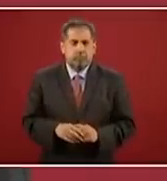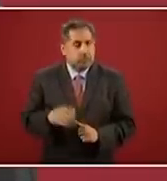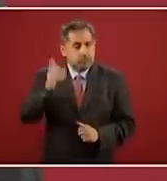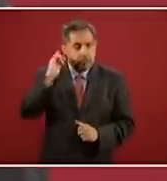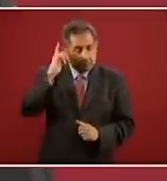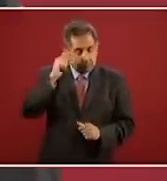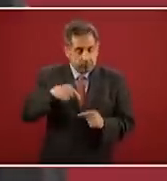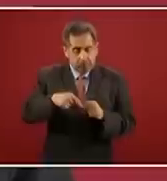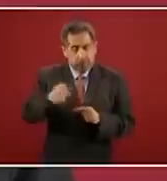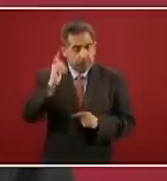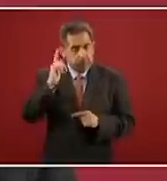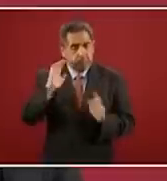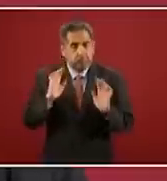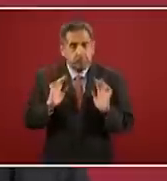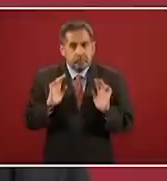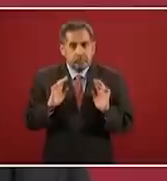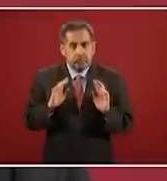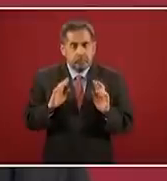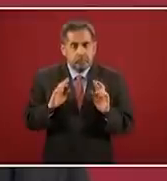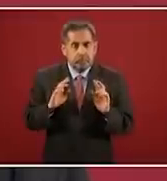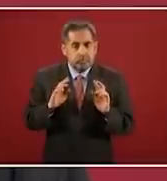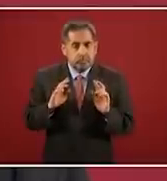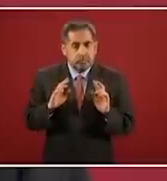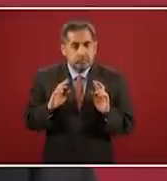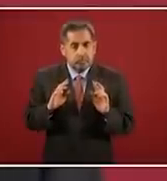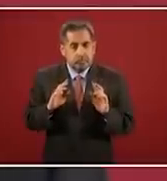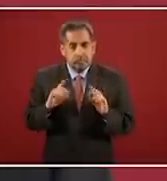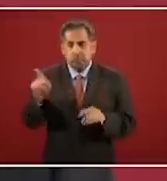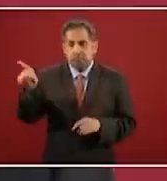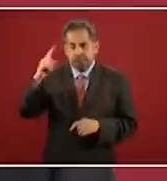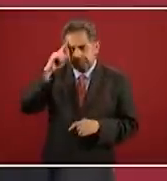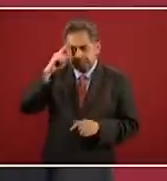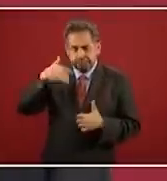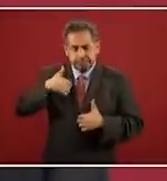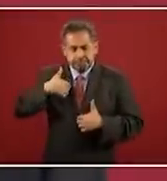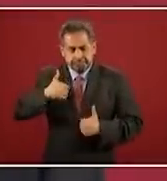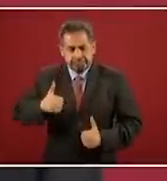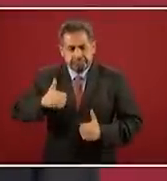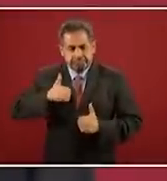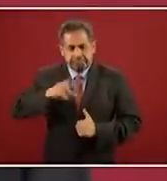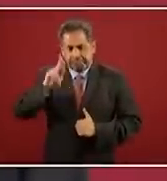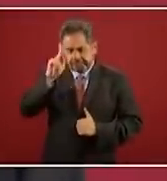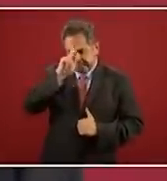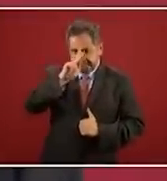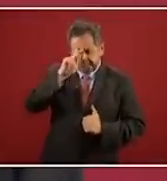esperemos que se actúe con sensatez